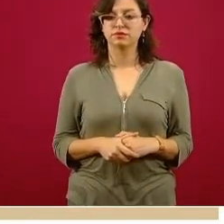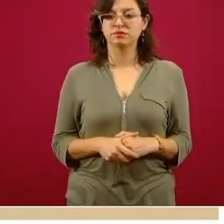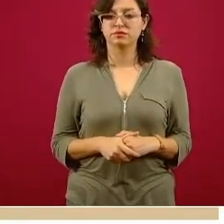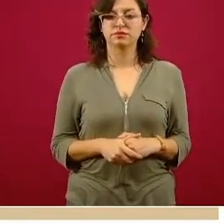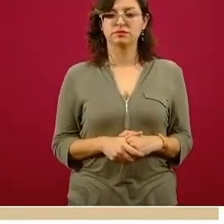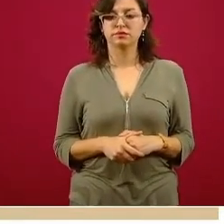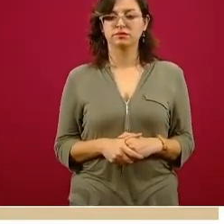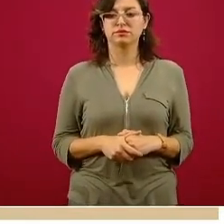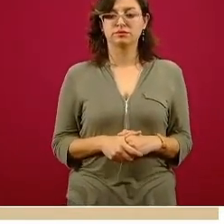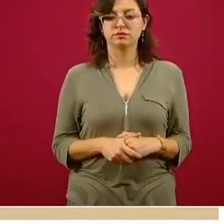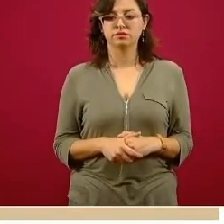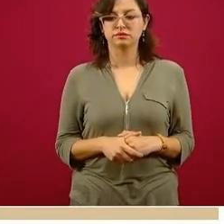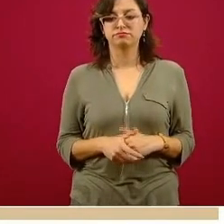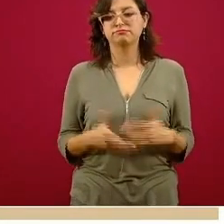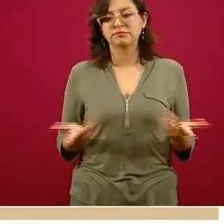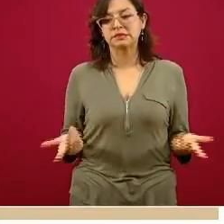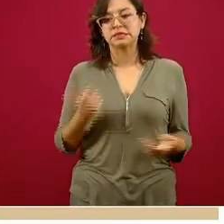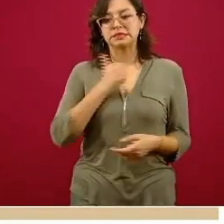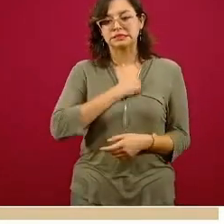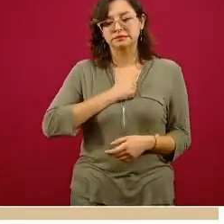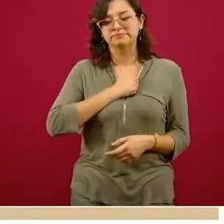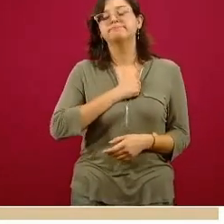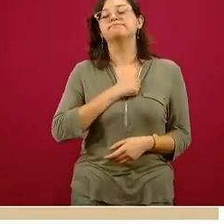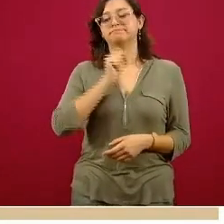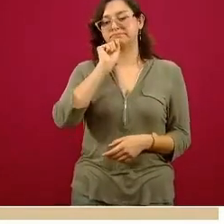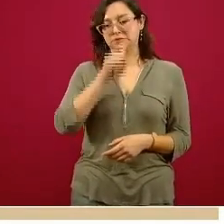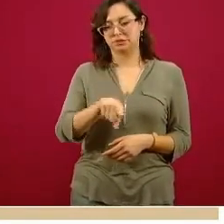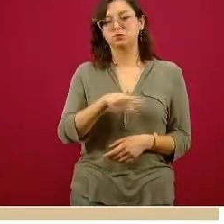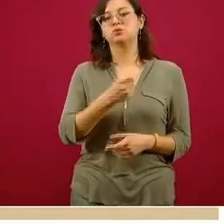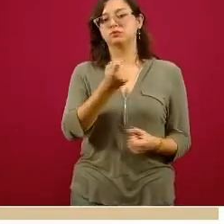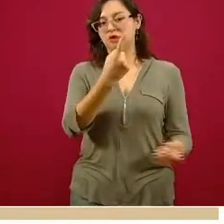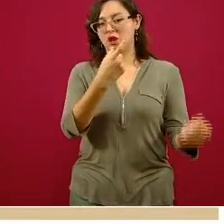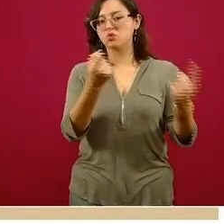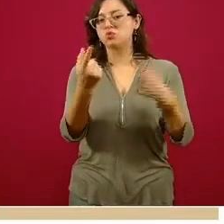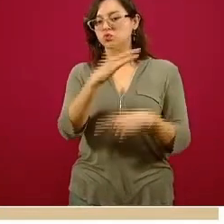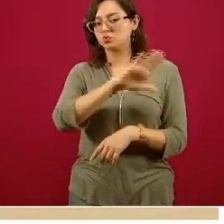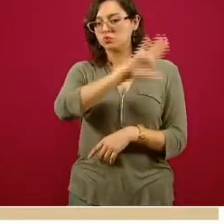Son las lamentables defunciones que también han ocurrido en profesionales de la salud.